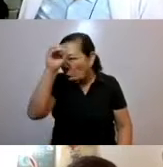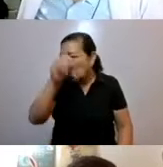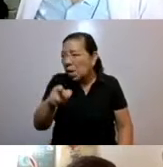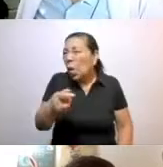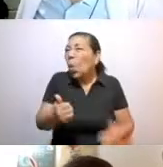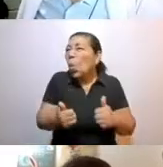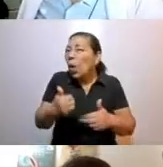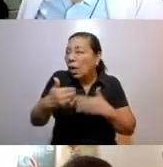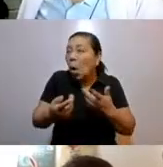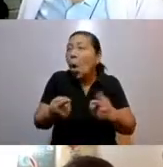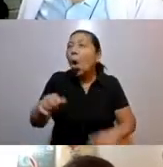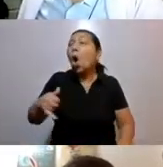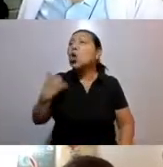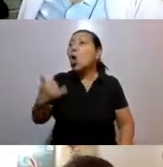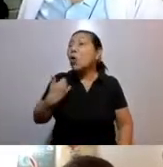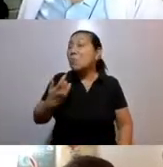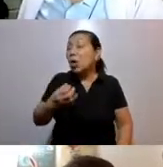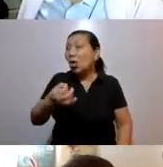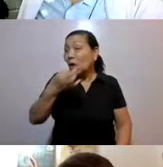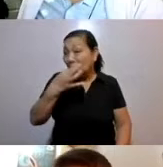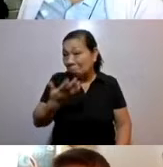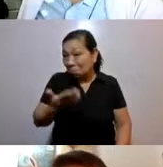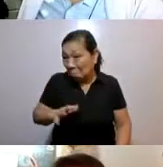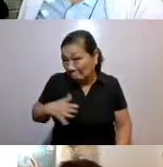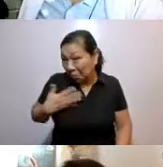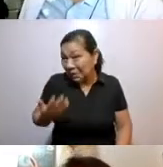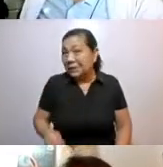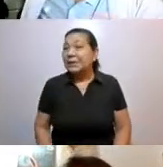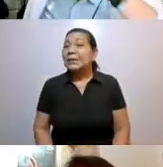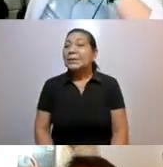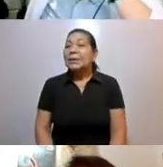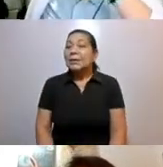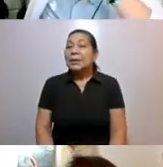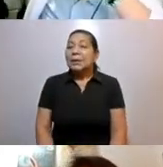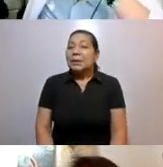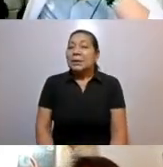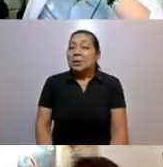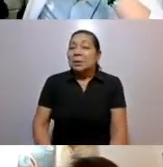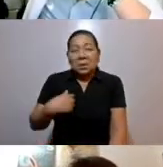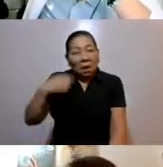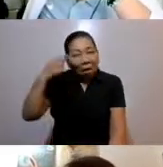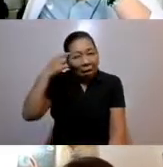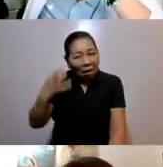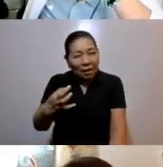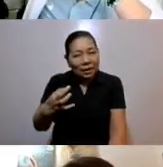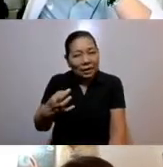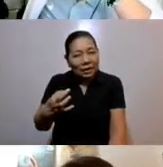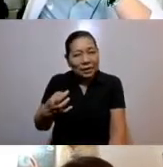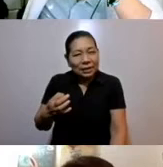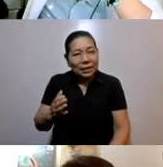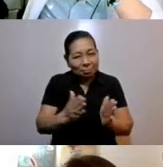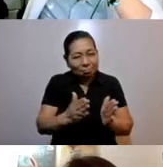son las consecuencias que puede traer ello también? Sí, yo creo que ese tema lo vamos a tocar